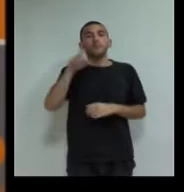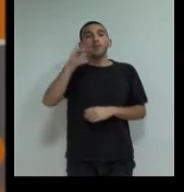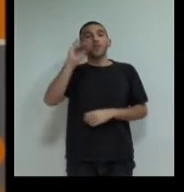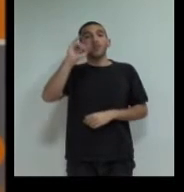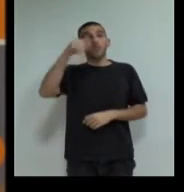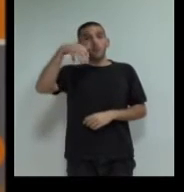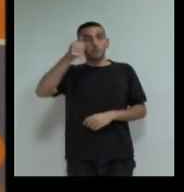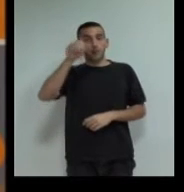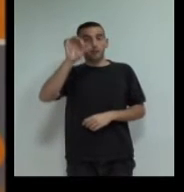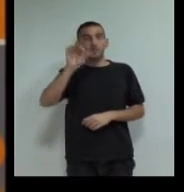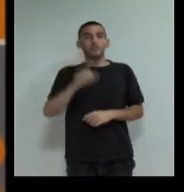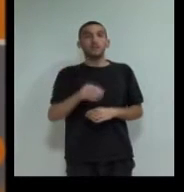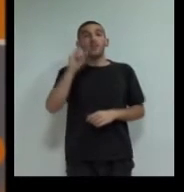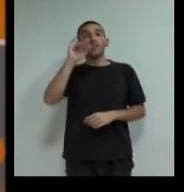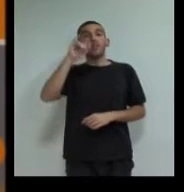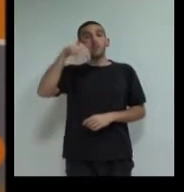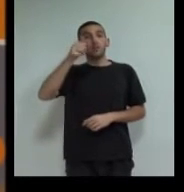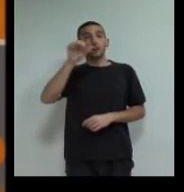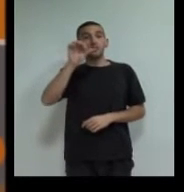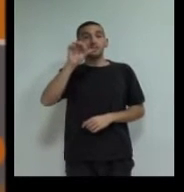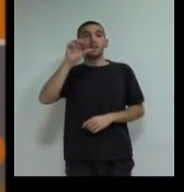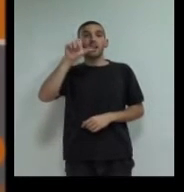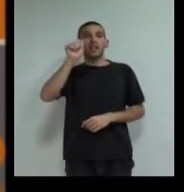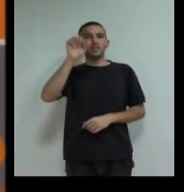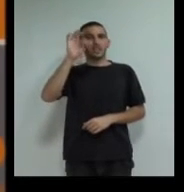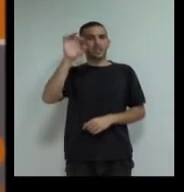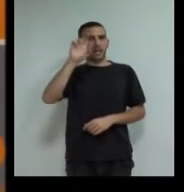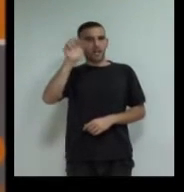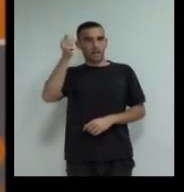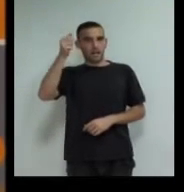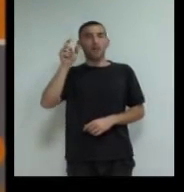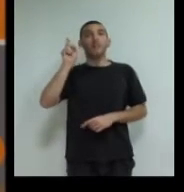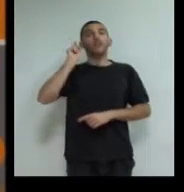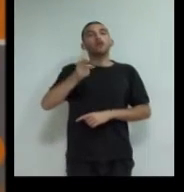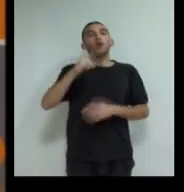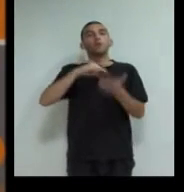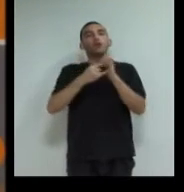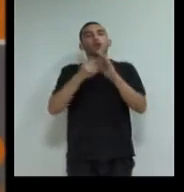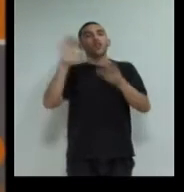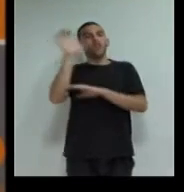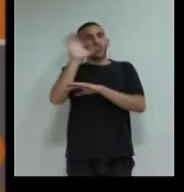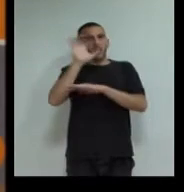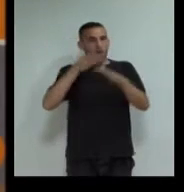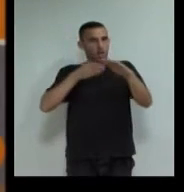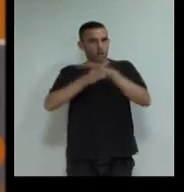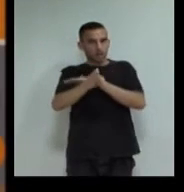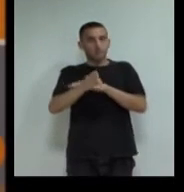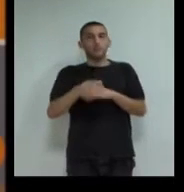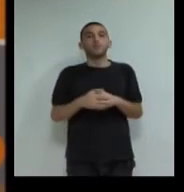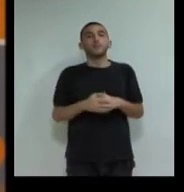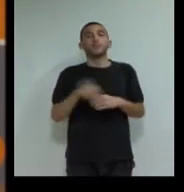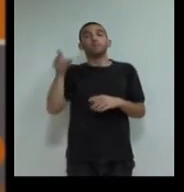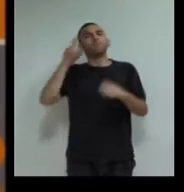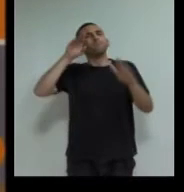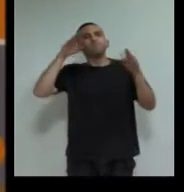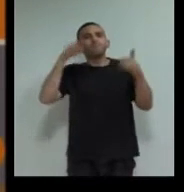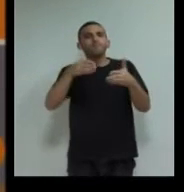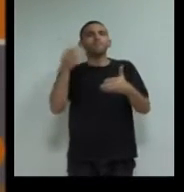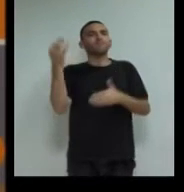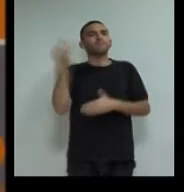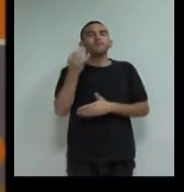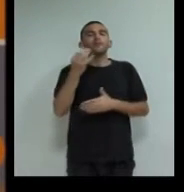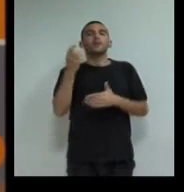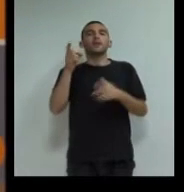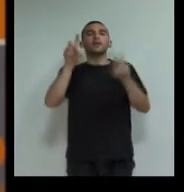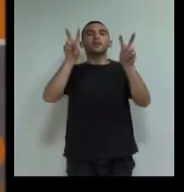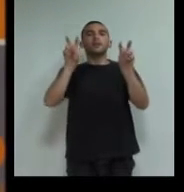Dimas Lasterra Huarte, que es el director de Proyecto de Cine Accesible y se va a centrar sobre todo